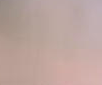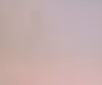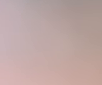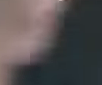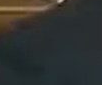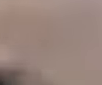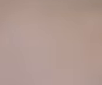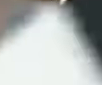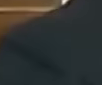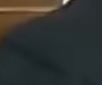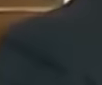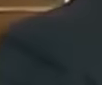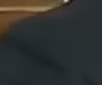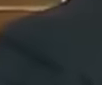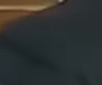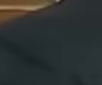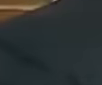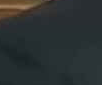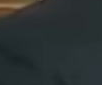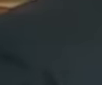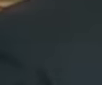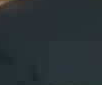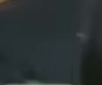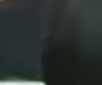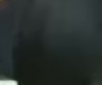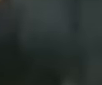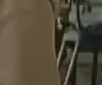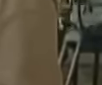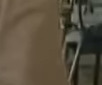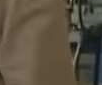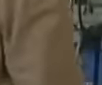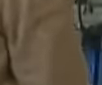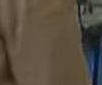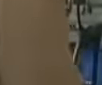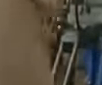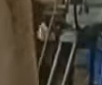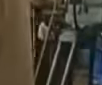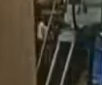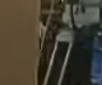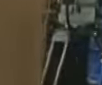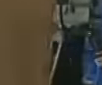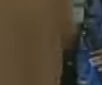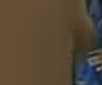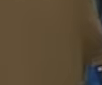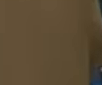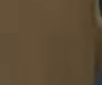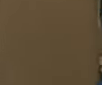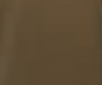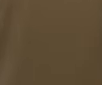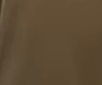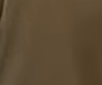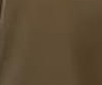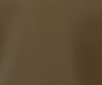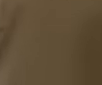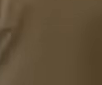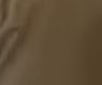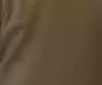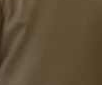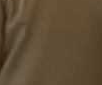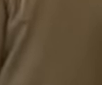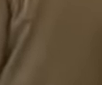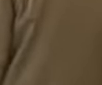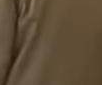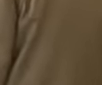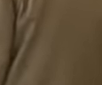que Venezuela transita por la recuperación económica, pero hay grupos que insisten en la violencia. Por eso llamó a todos los presentes a seguir